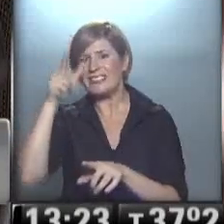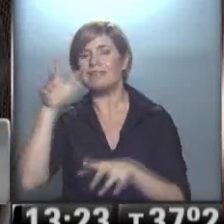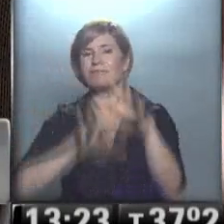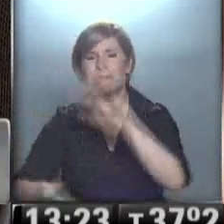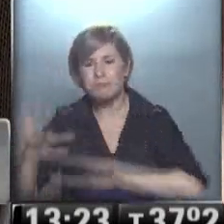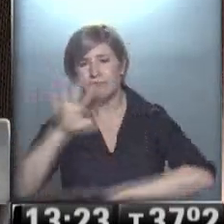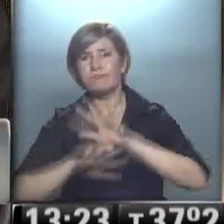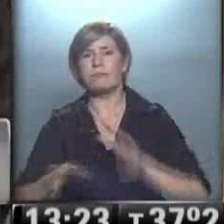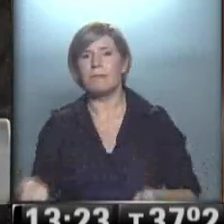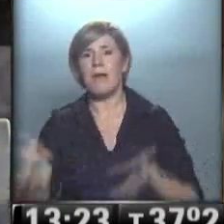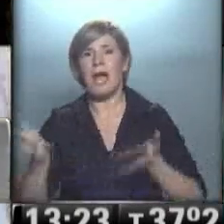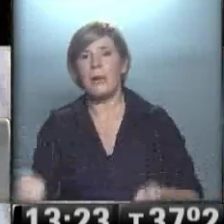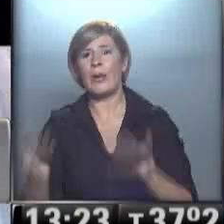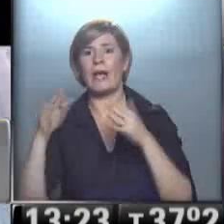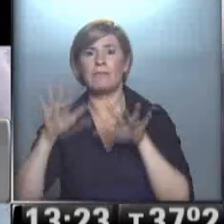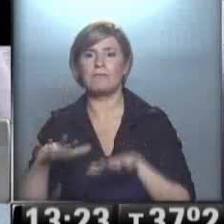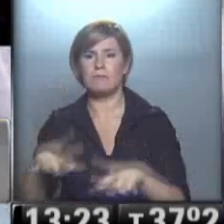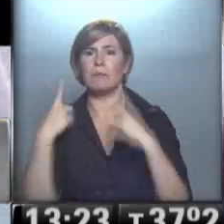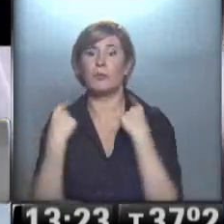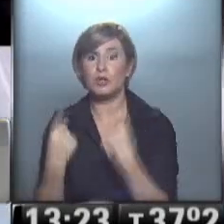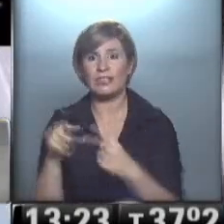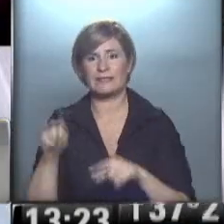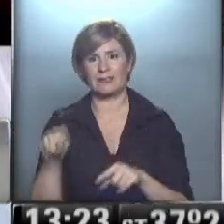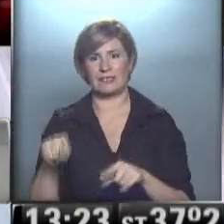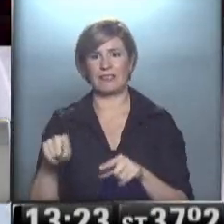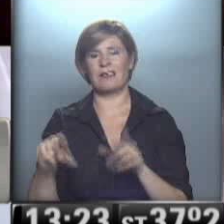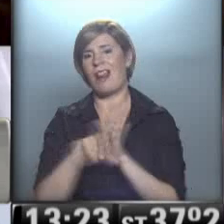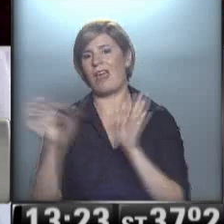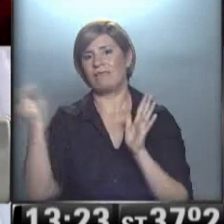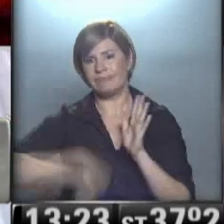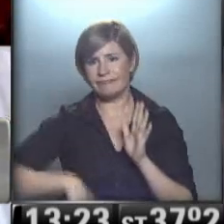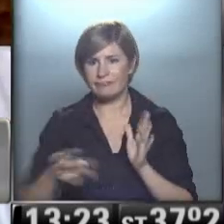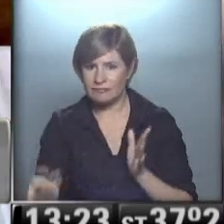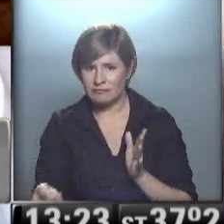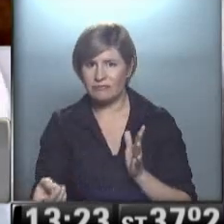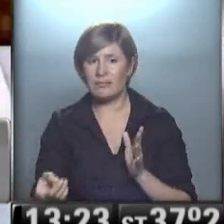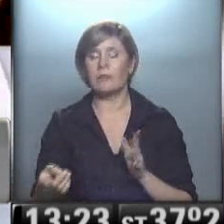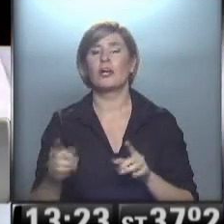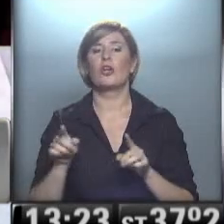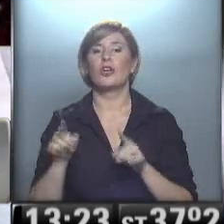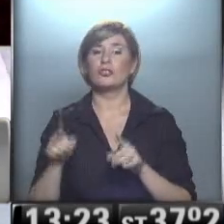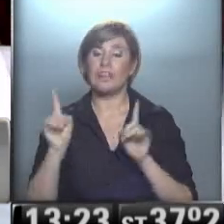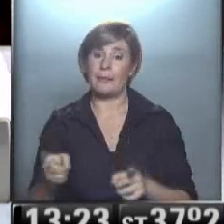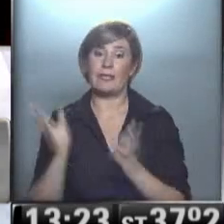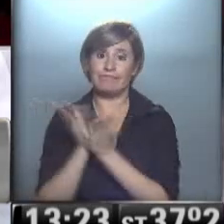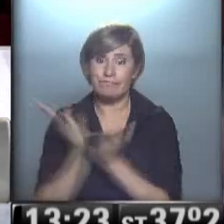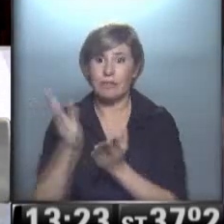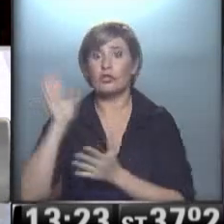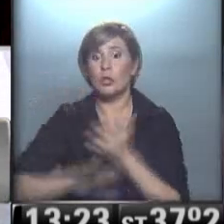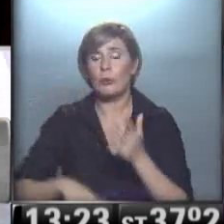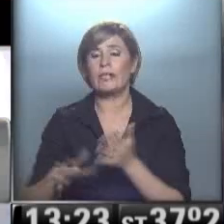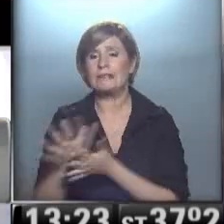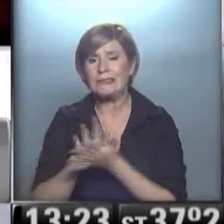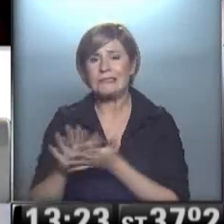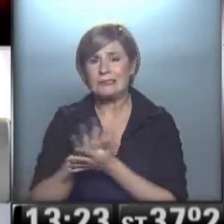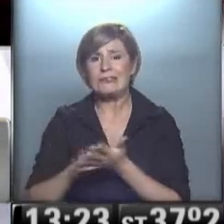organizadores de la huelga ilegal, por supuesto, pero además se los está investigando por este delito de sedición, que